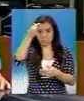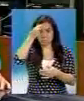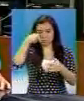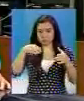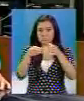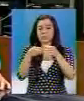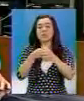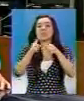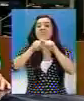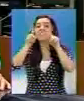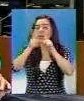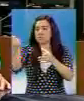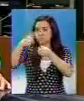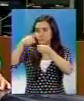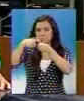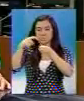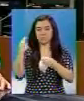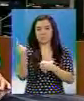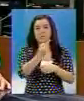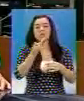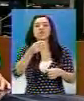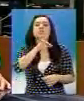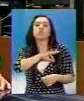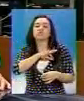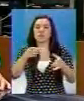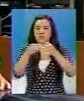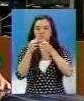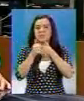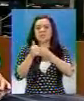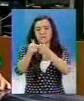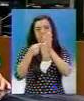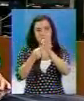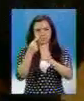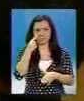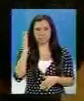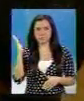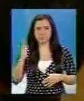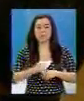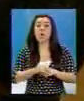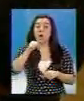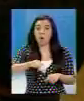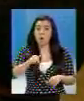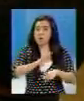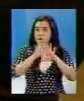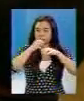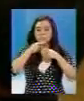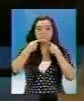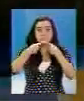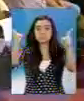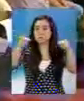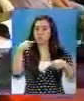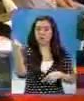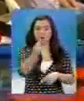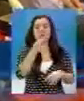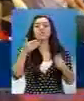representantes de diferentes sectores sociales del país. Quien lo lidera a continuación. Hoy se hizo oficial la presentación del